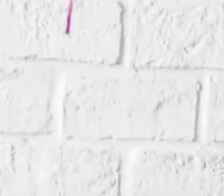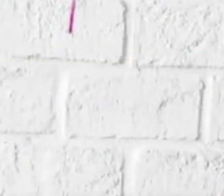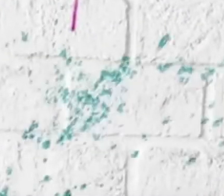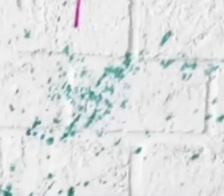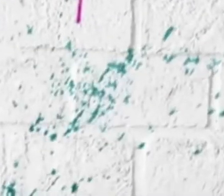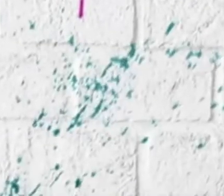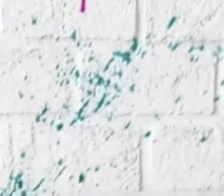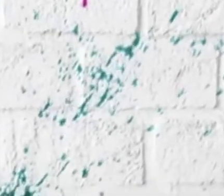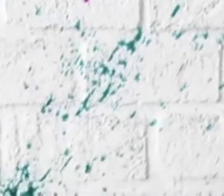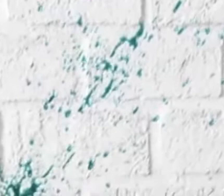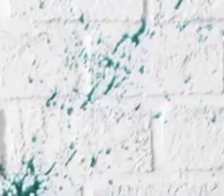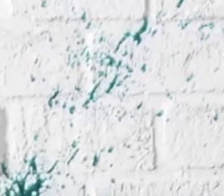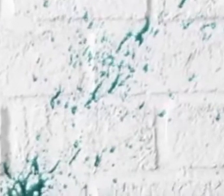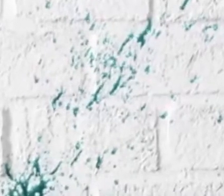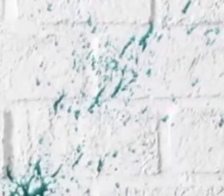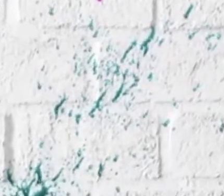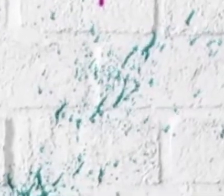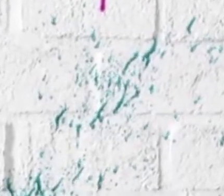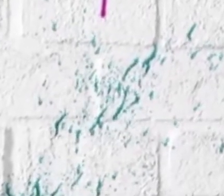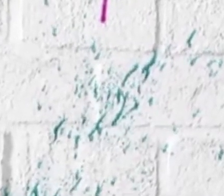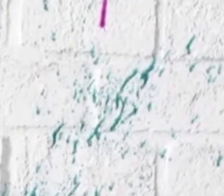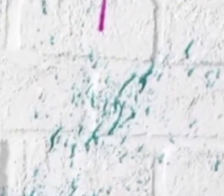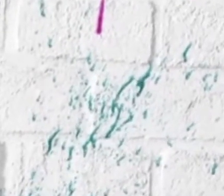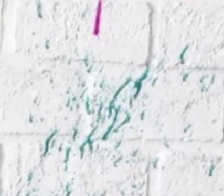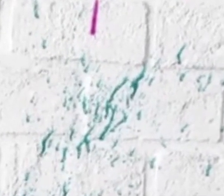Esto es Generación TRO